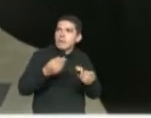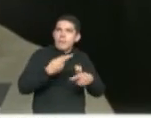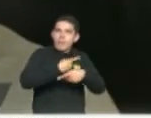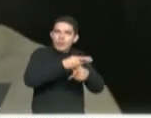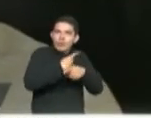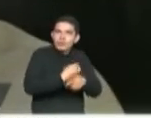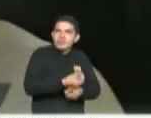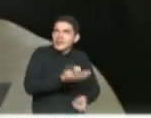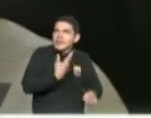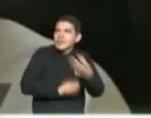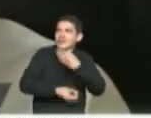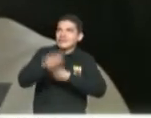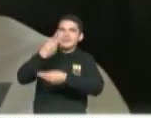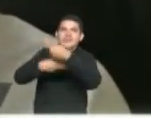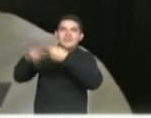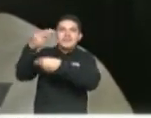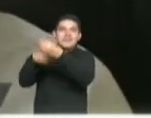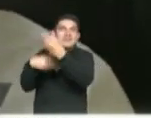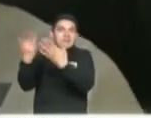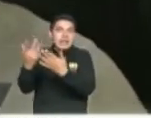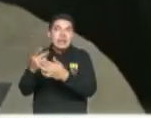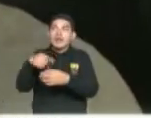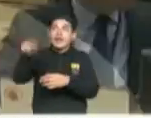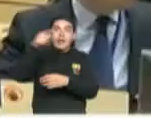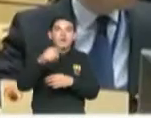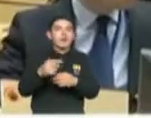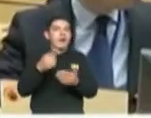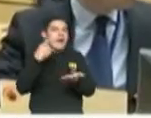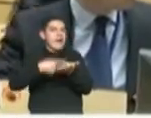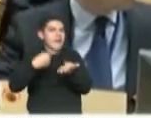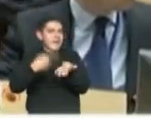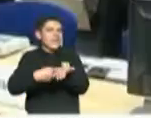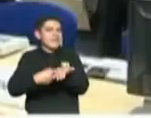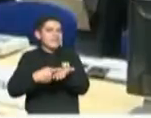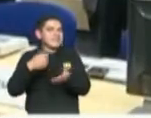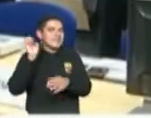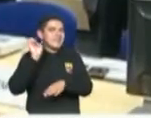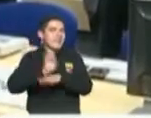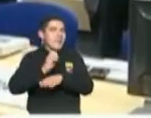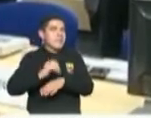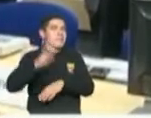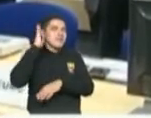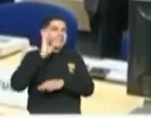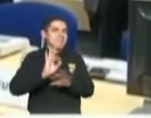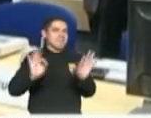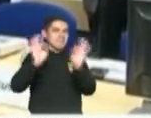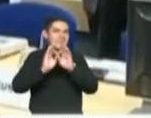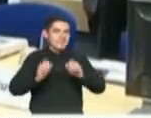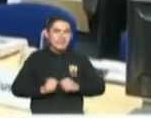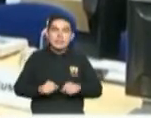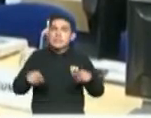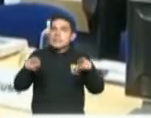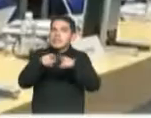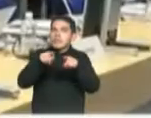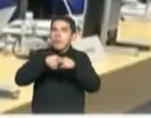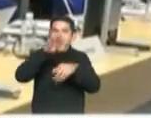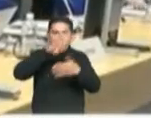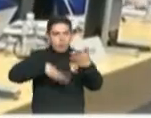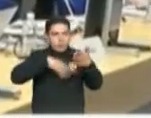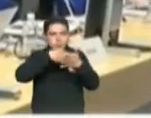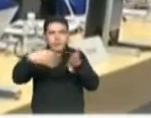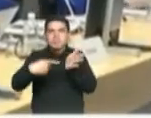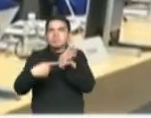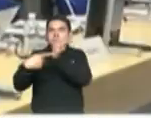exportando ese destino que valora mucho la calidad del mejor camarón del mundo se prevé que este cronograma empate con el dispuesto por el comité de